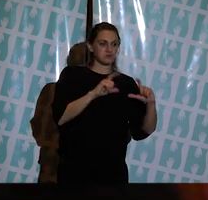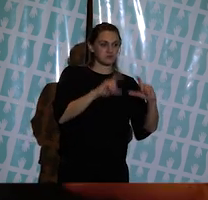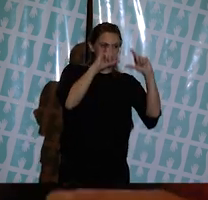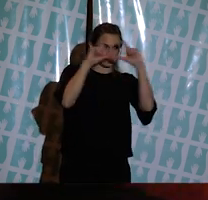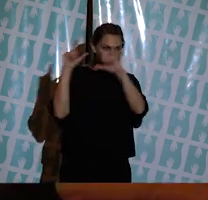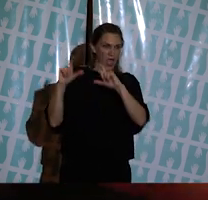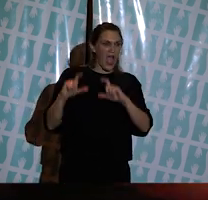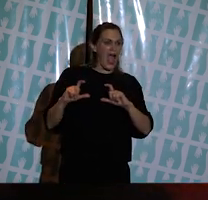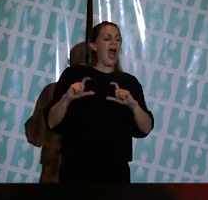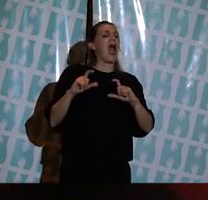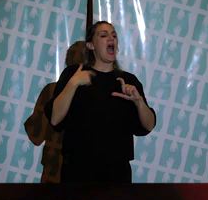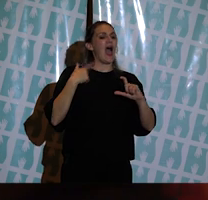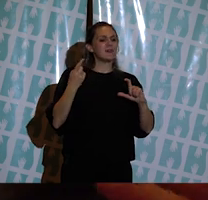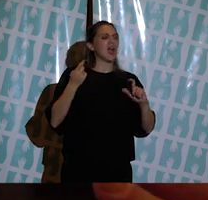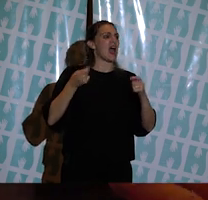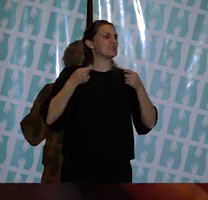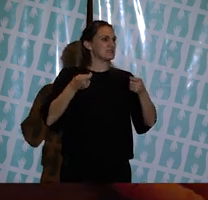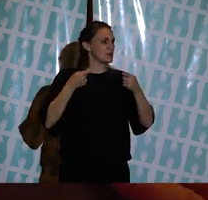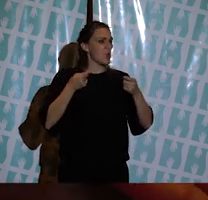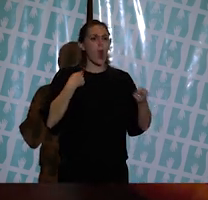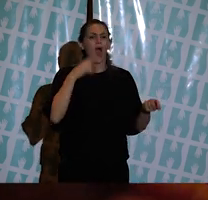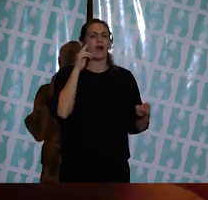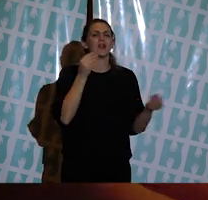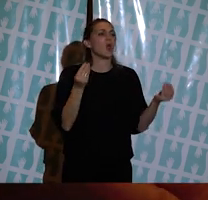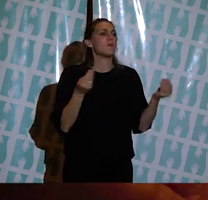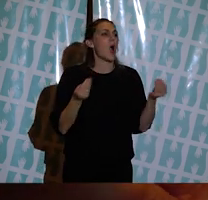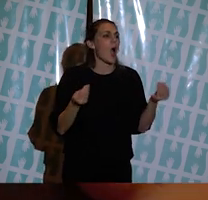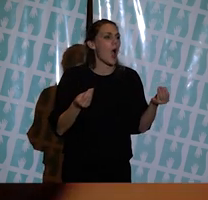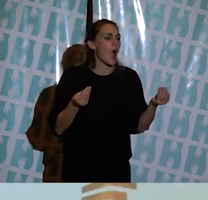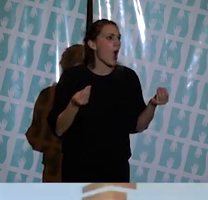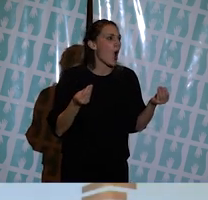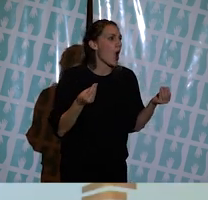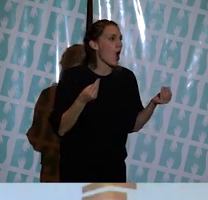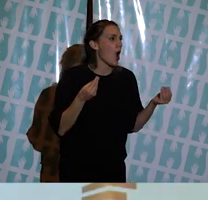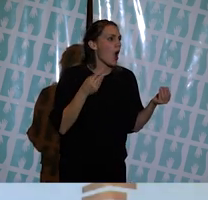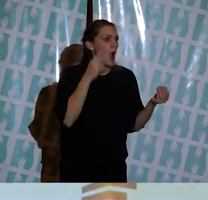los estímulos y los, a ver cómo era.